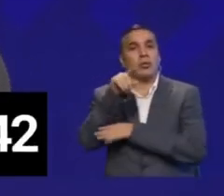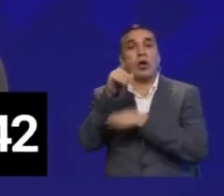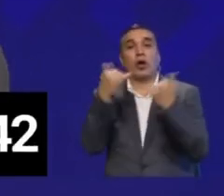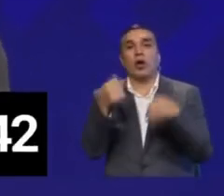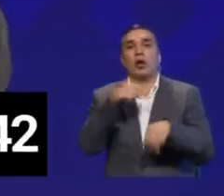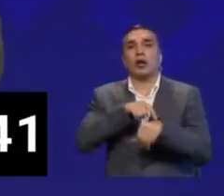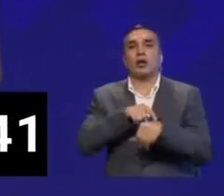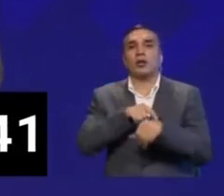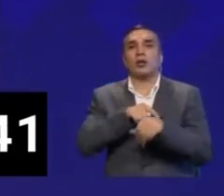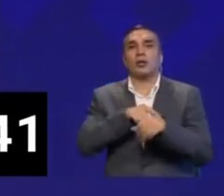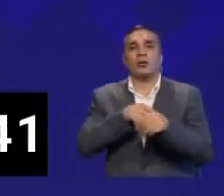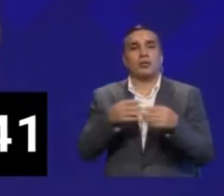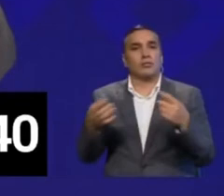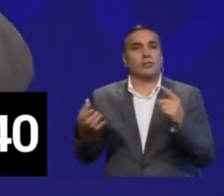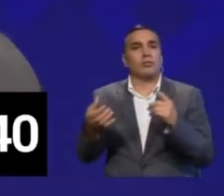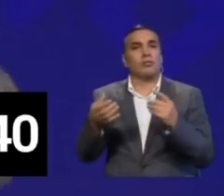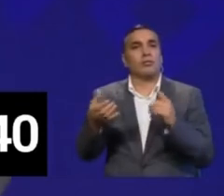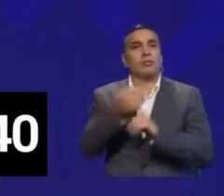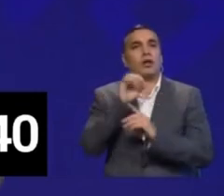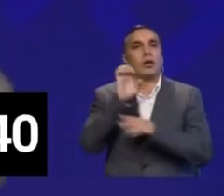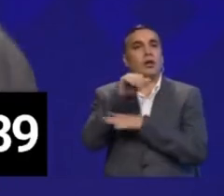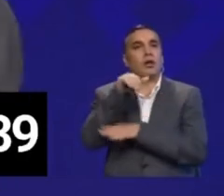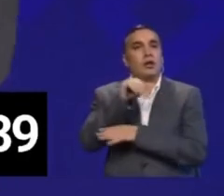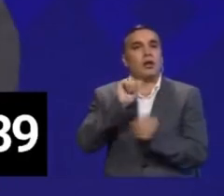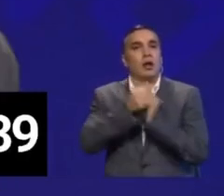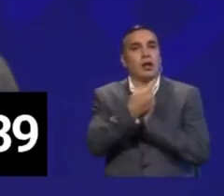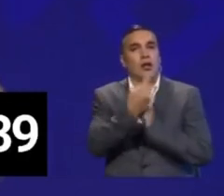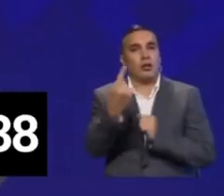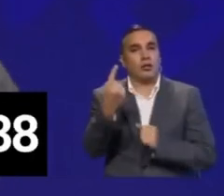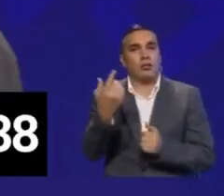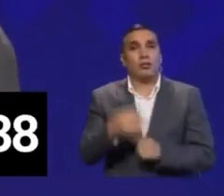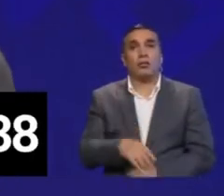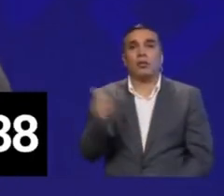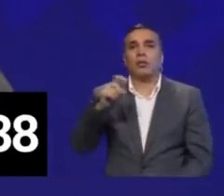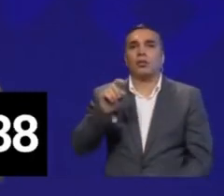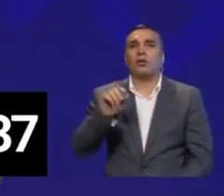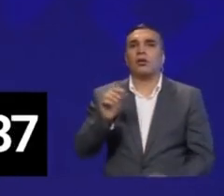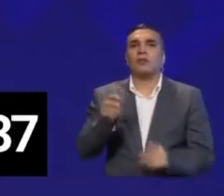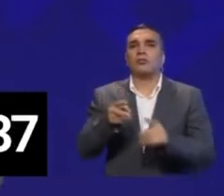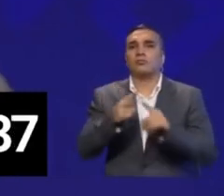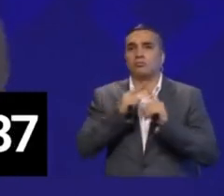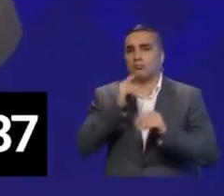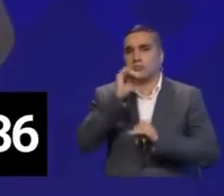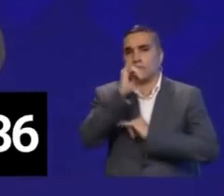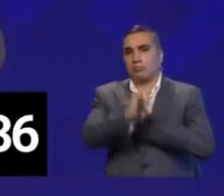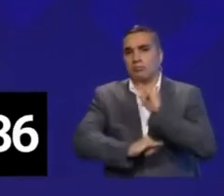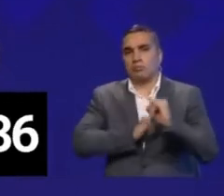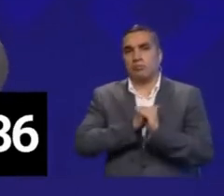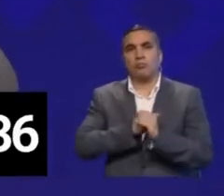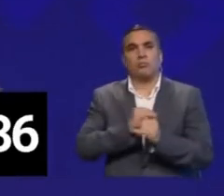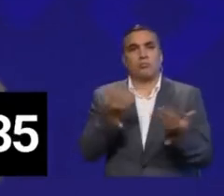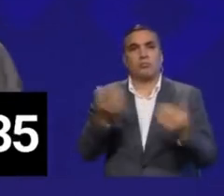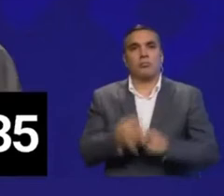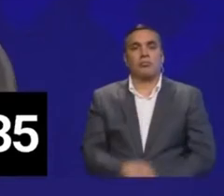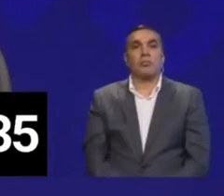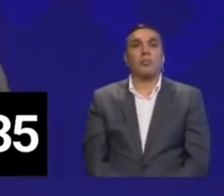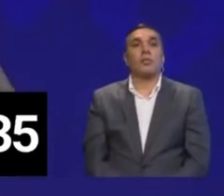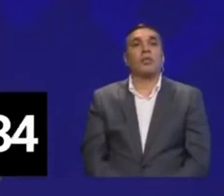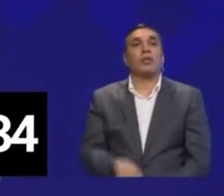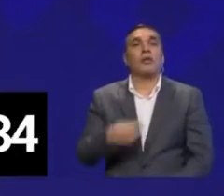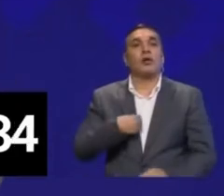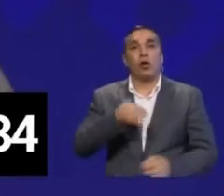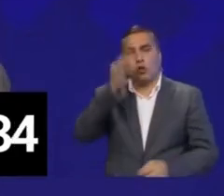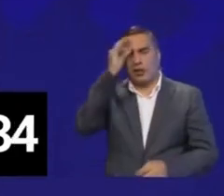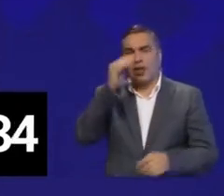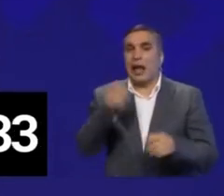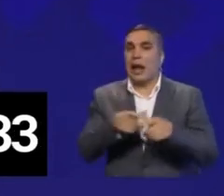de recobrar el Ecuador para cada ecuatoriano. Necesitamos hacer con créditos internacionales no reembolsables mega